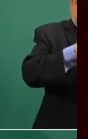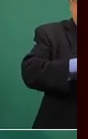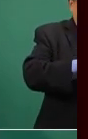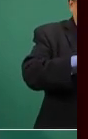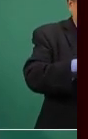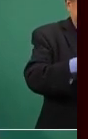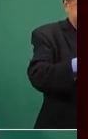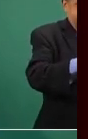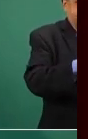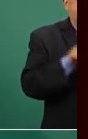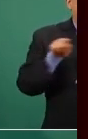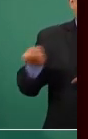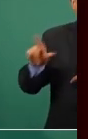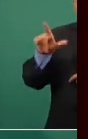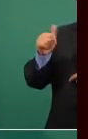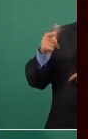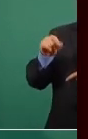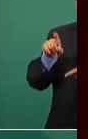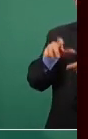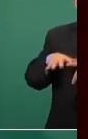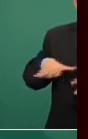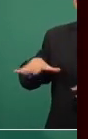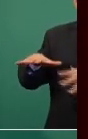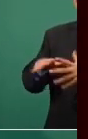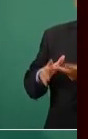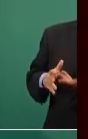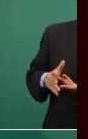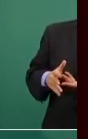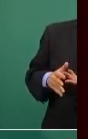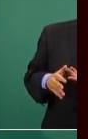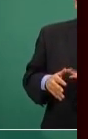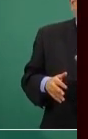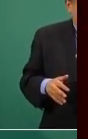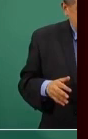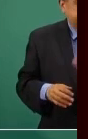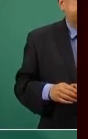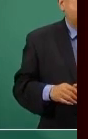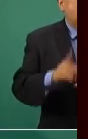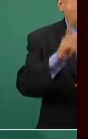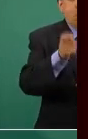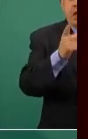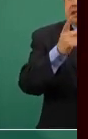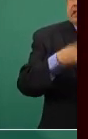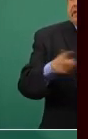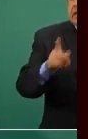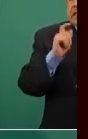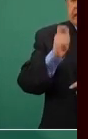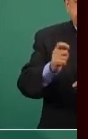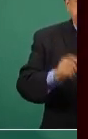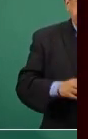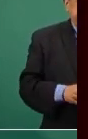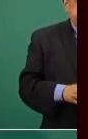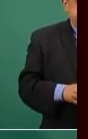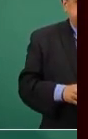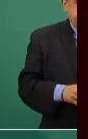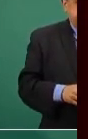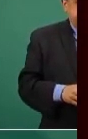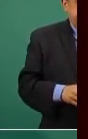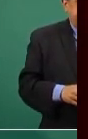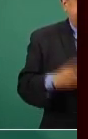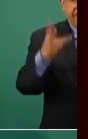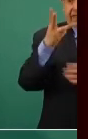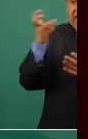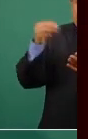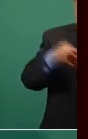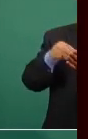no en un lago además de eso una pequeña diferencia en vez de 300.000